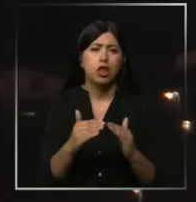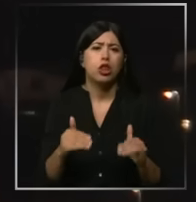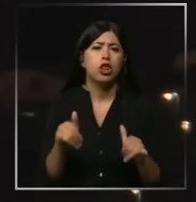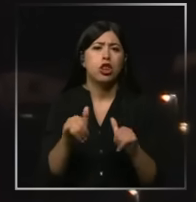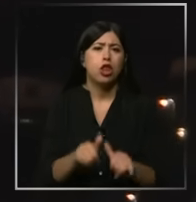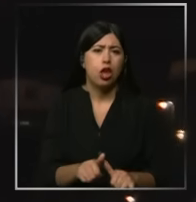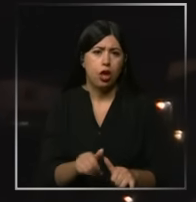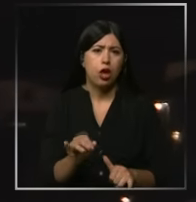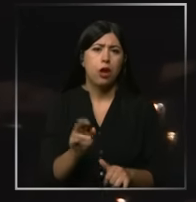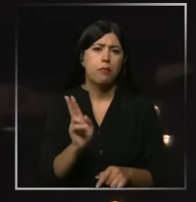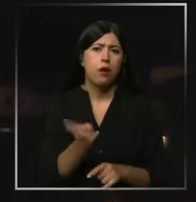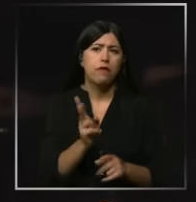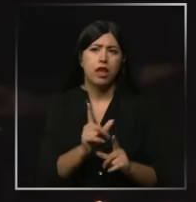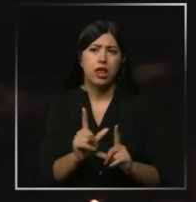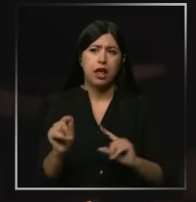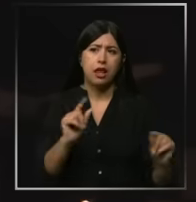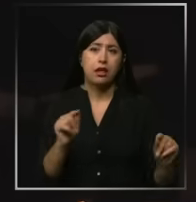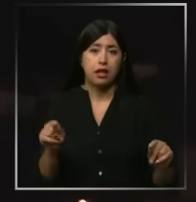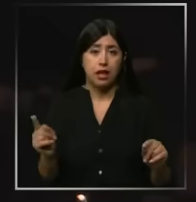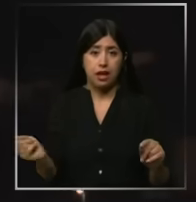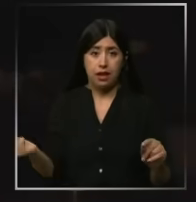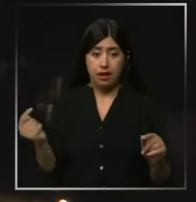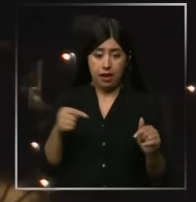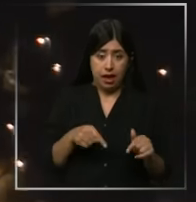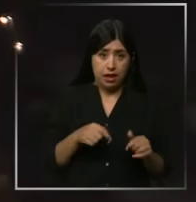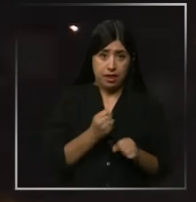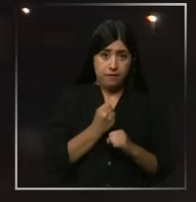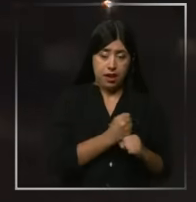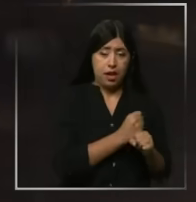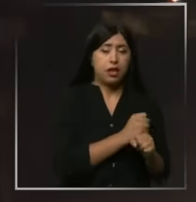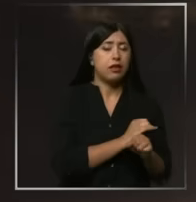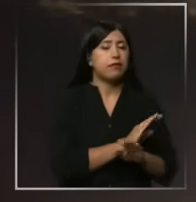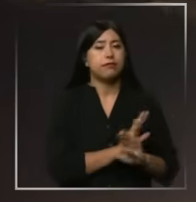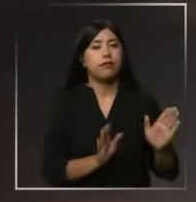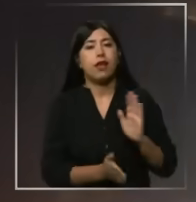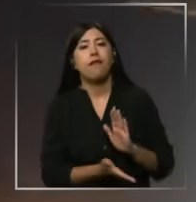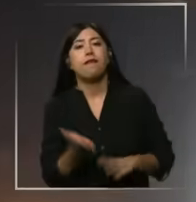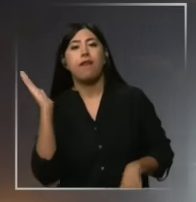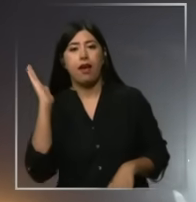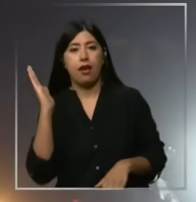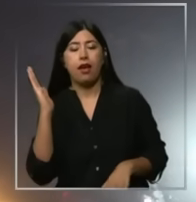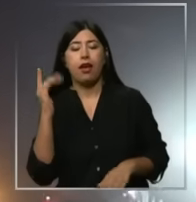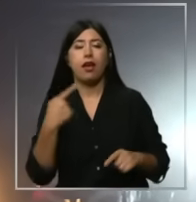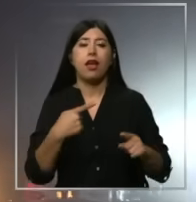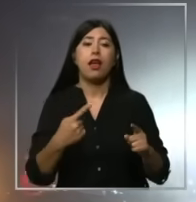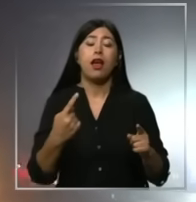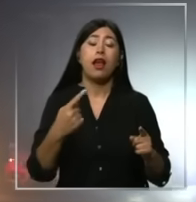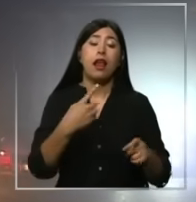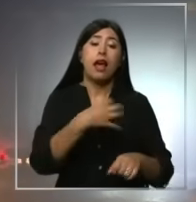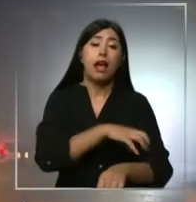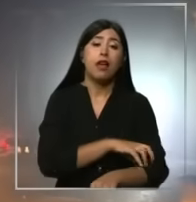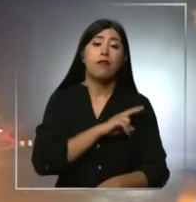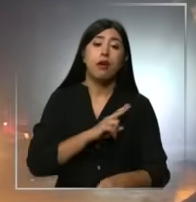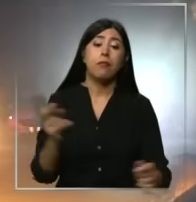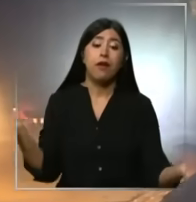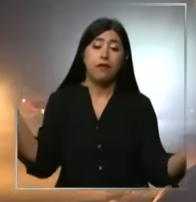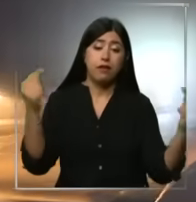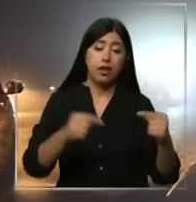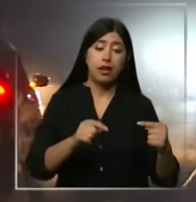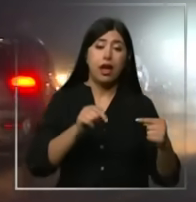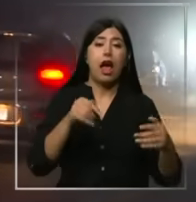llegado a ayudar acá se van retirando, van regresando ya a sus casas, vienen de distintos puntos de la región de Valparaíso. A eso